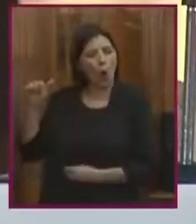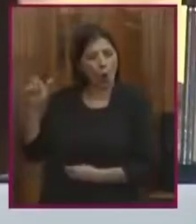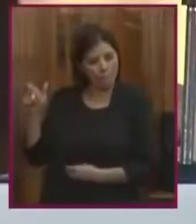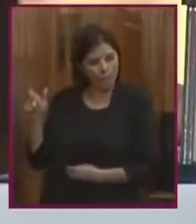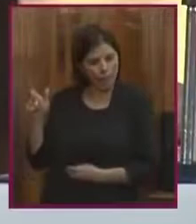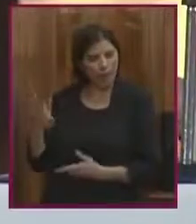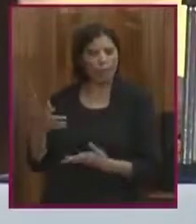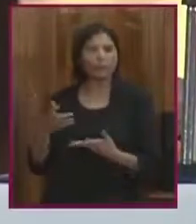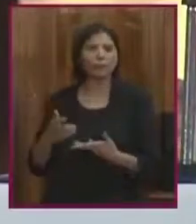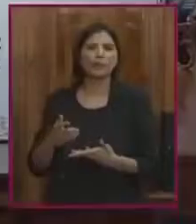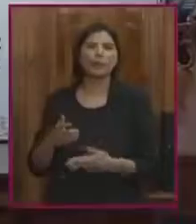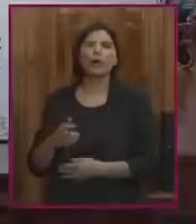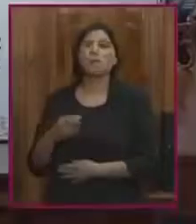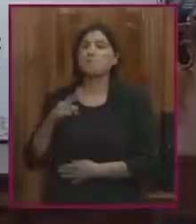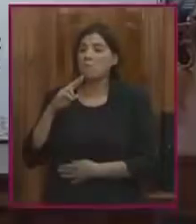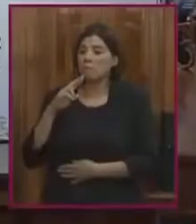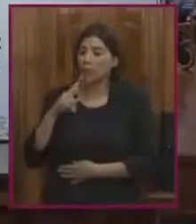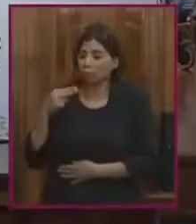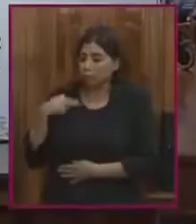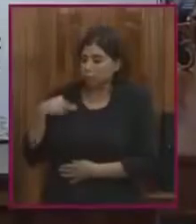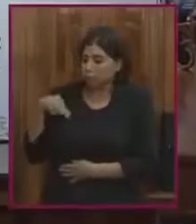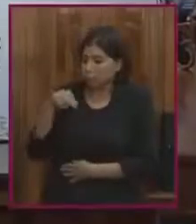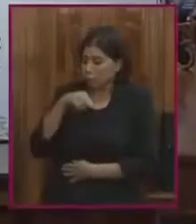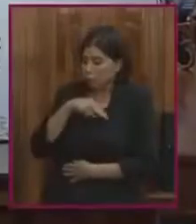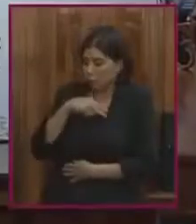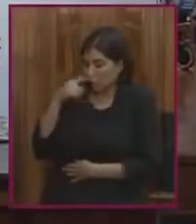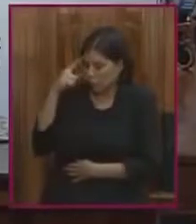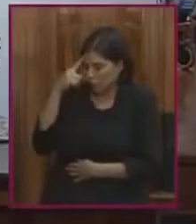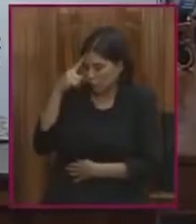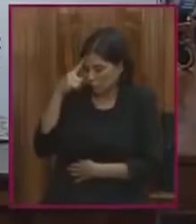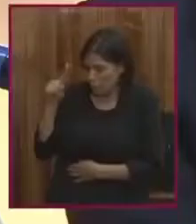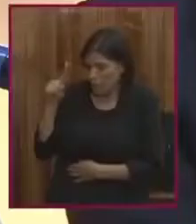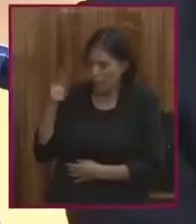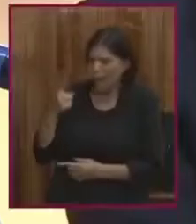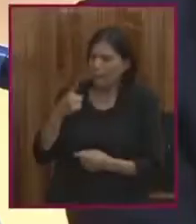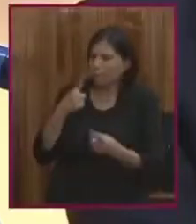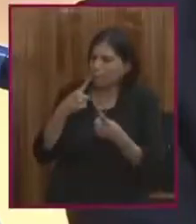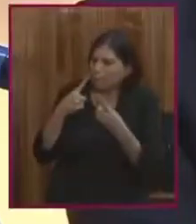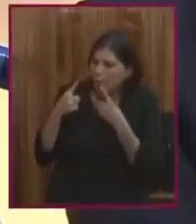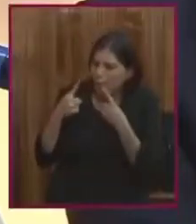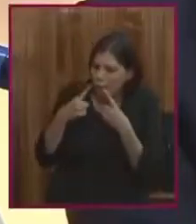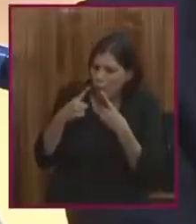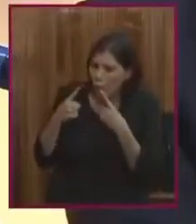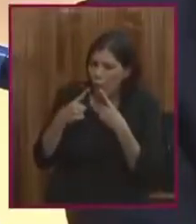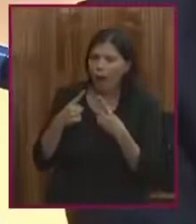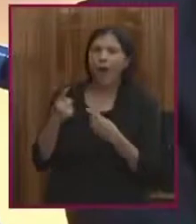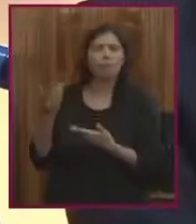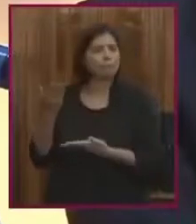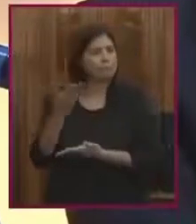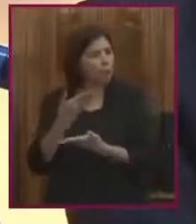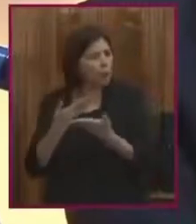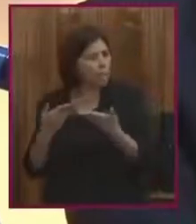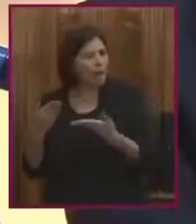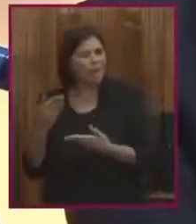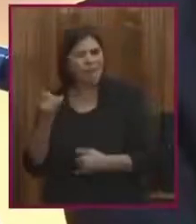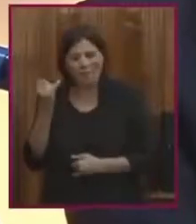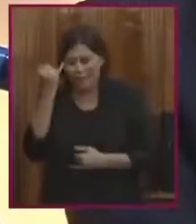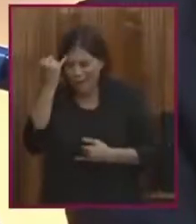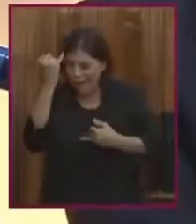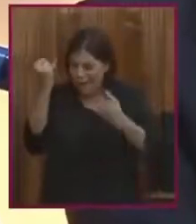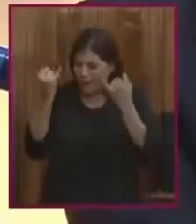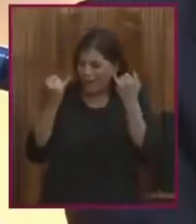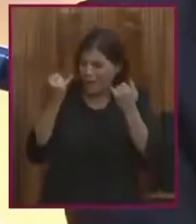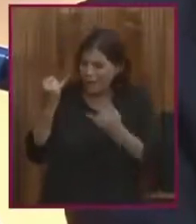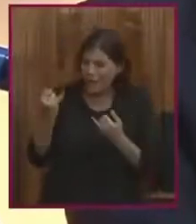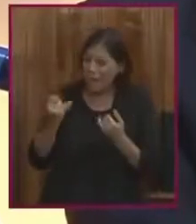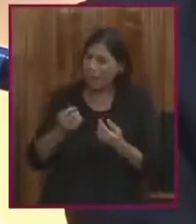de todas y todos nosotros para, en un diálogo abierto, en una confrontación de ideas, llegar a